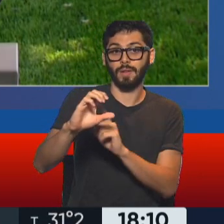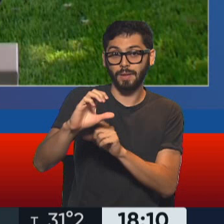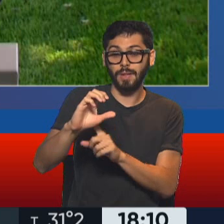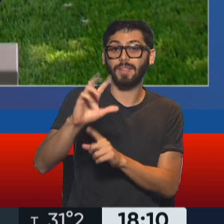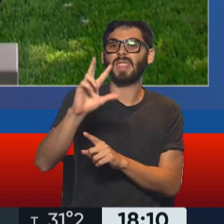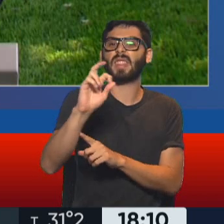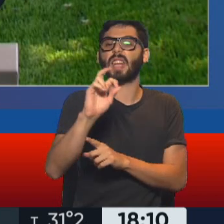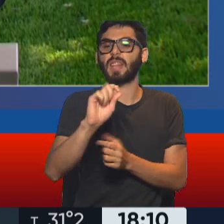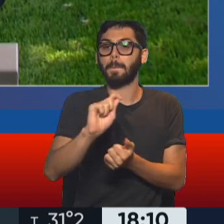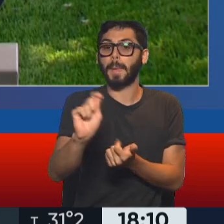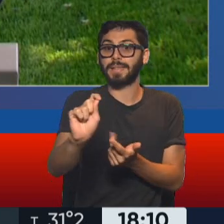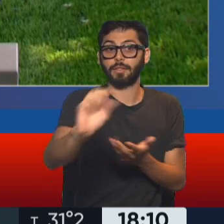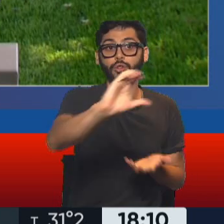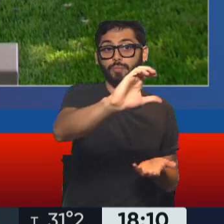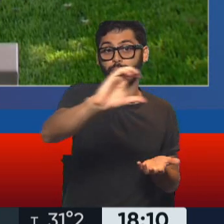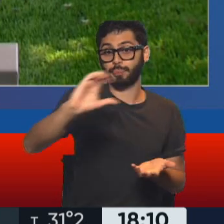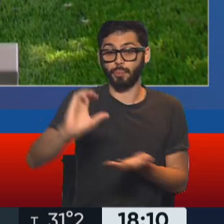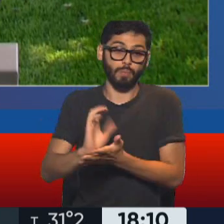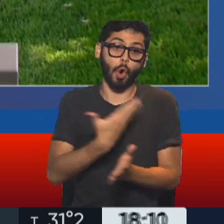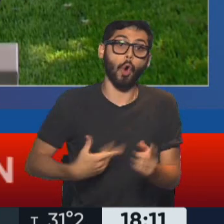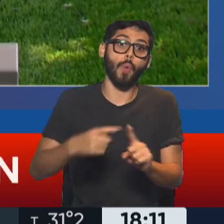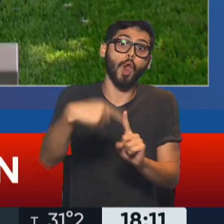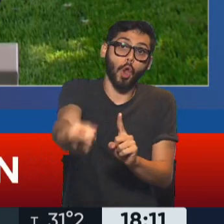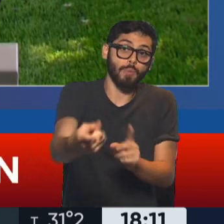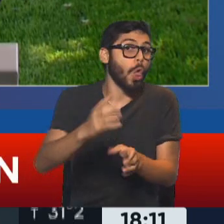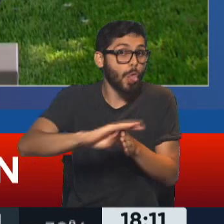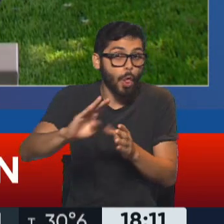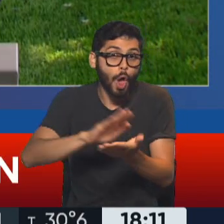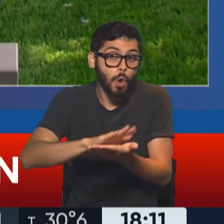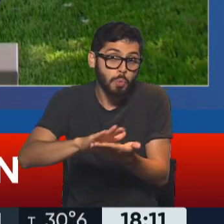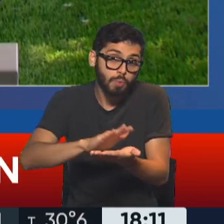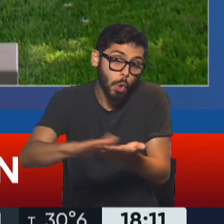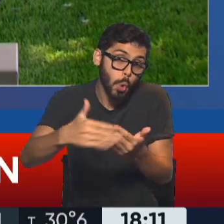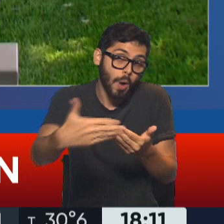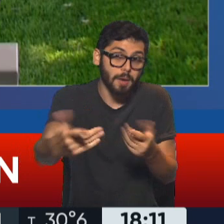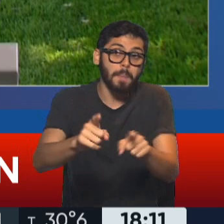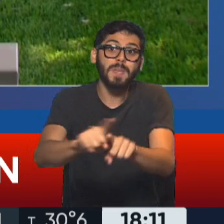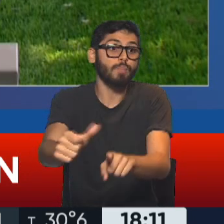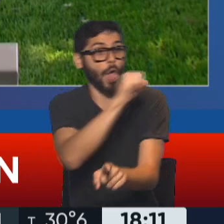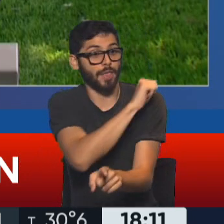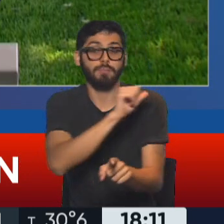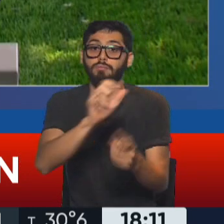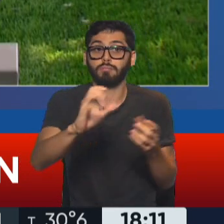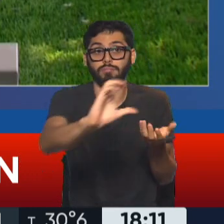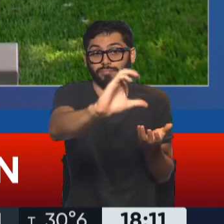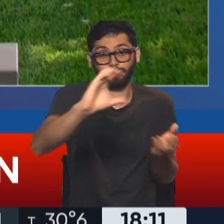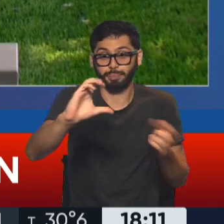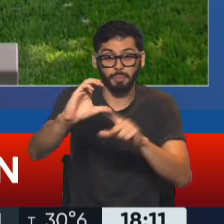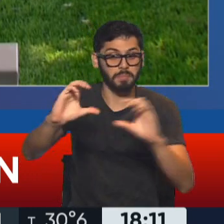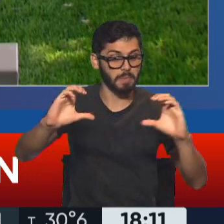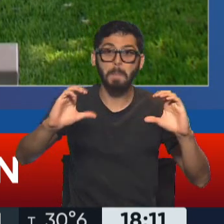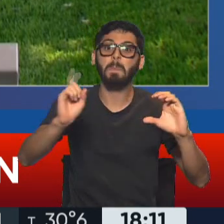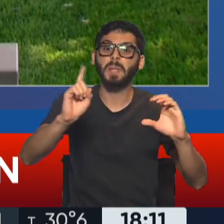al llegar a ese momento se va a quedar con una nueva deuda que es igual al crédito anterior, 44.500 millones de